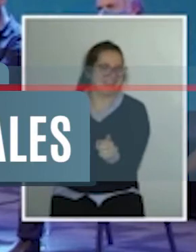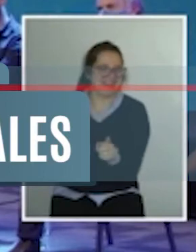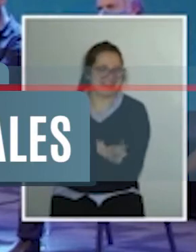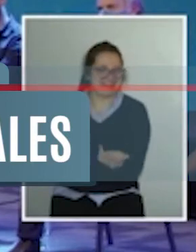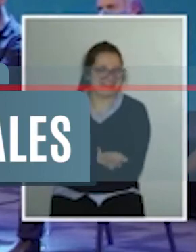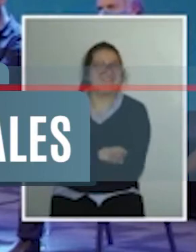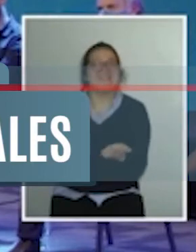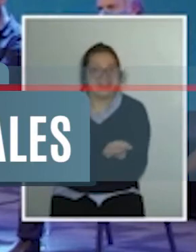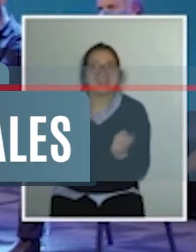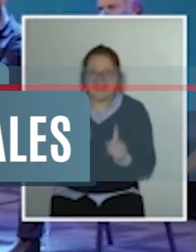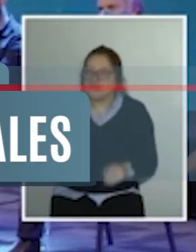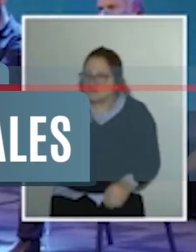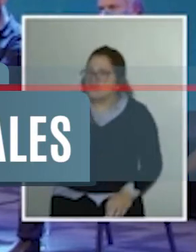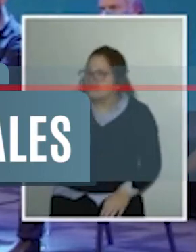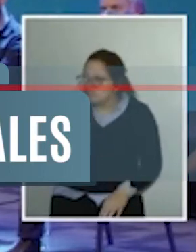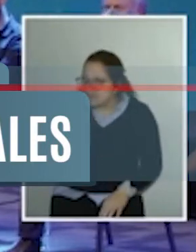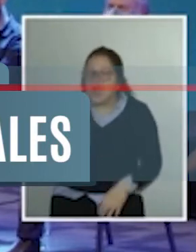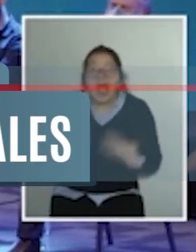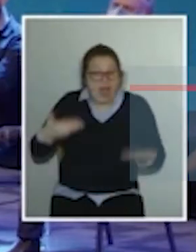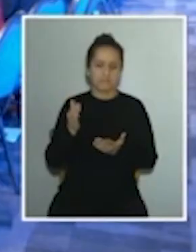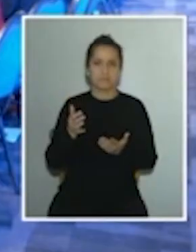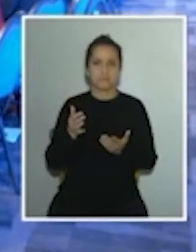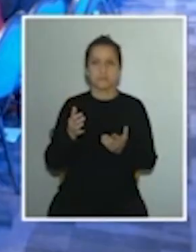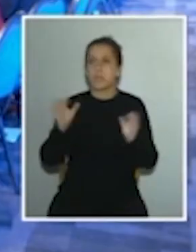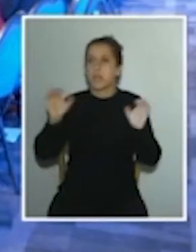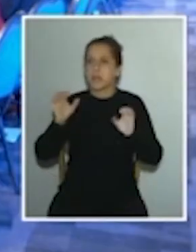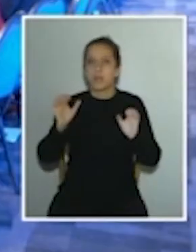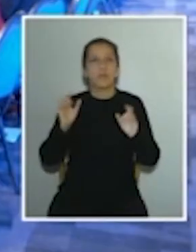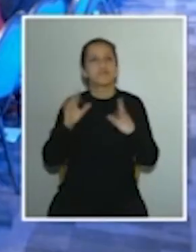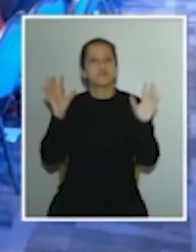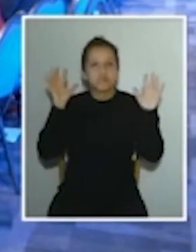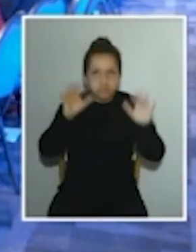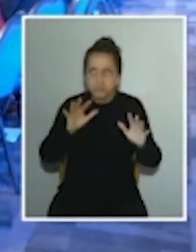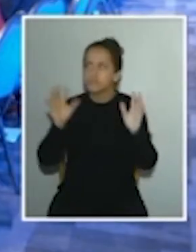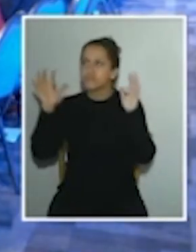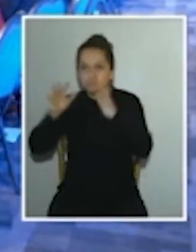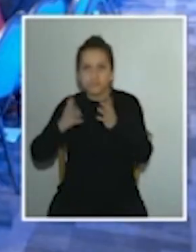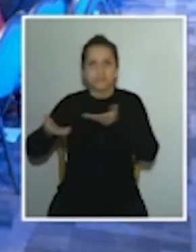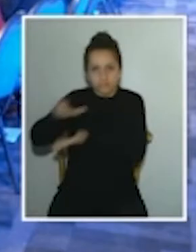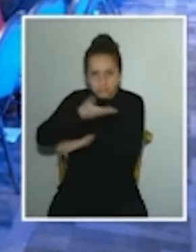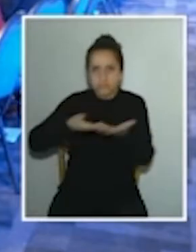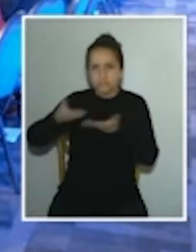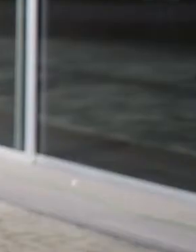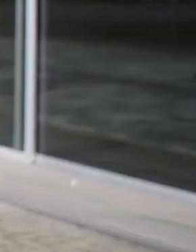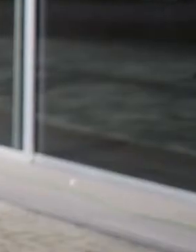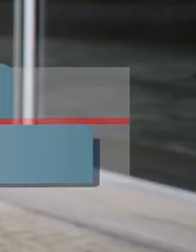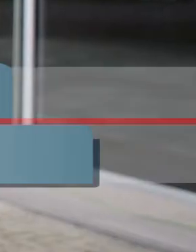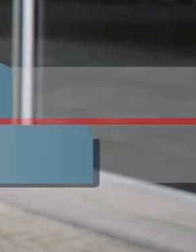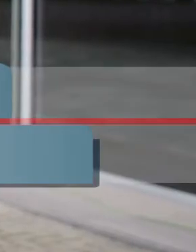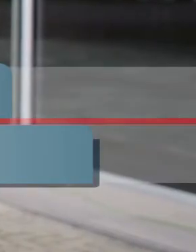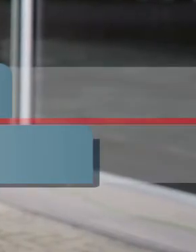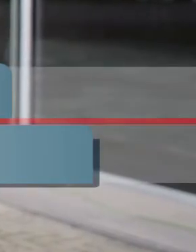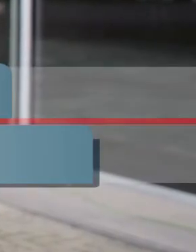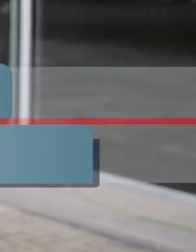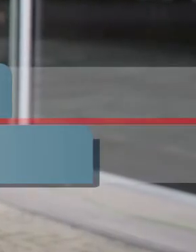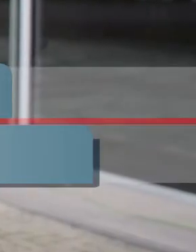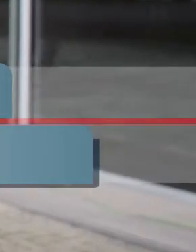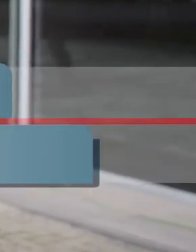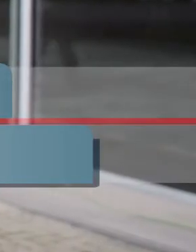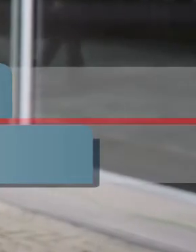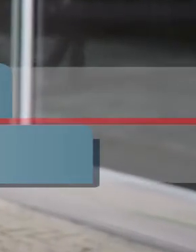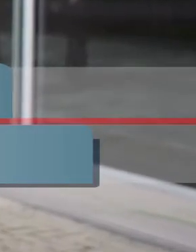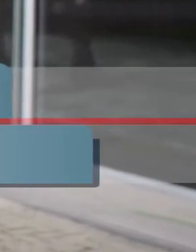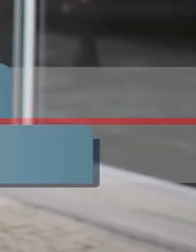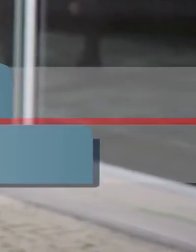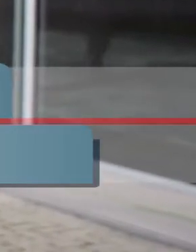candidatos espero que nos escuchen escuchen nuestros planteamientos porque todo lo que queremos todos los gobernadores y gobernadores regionales